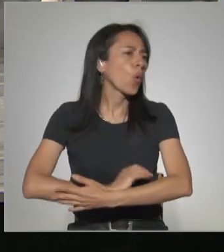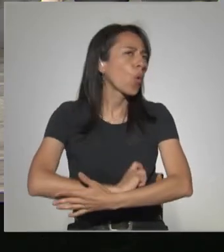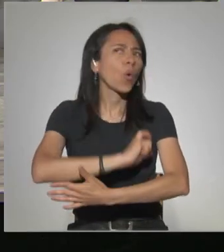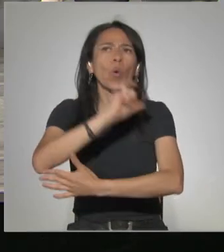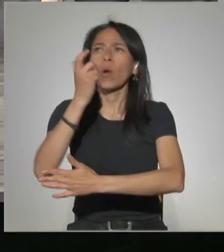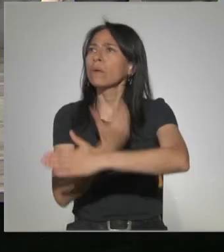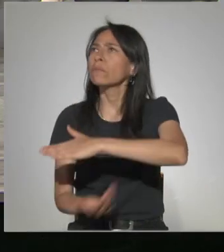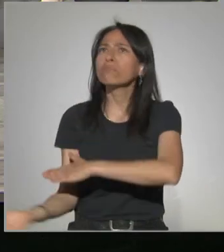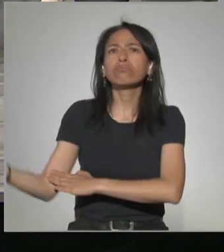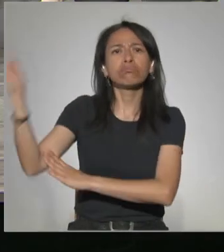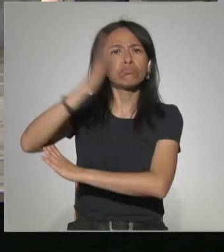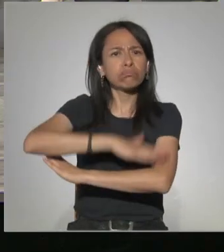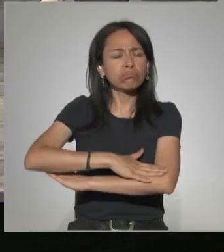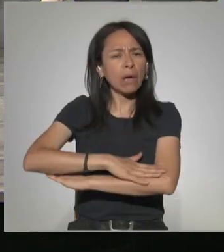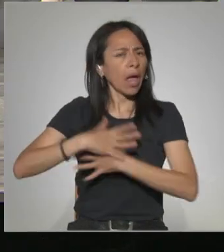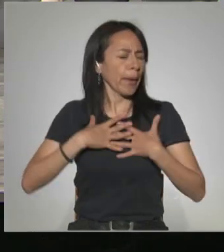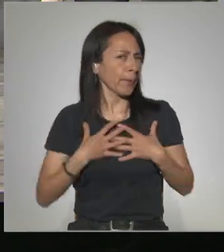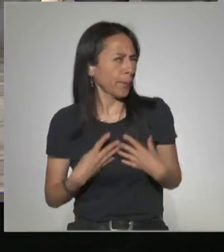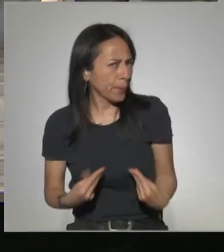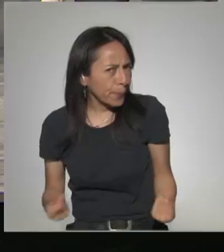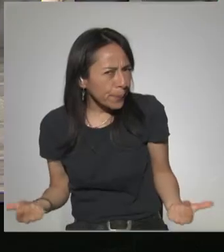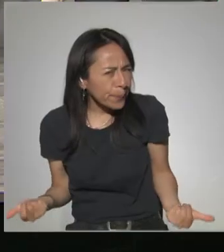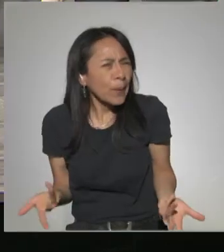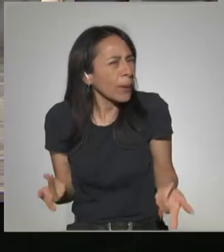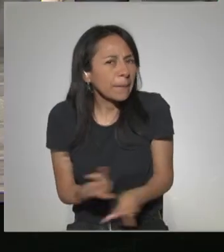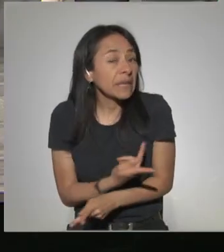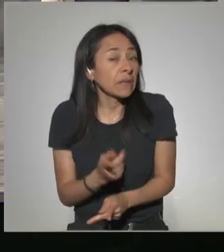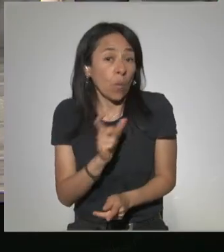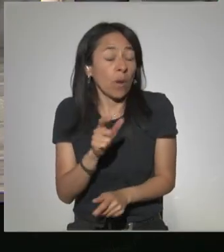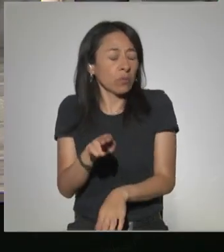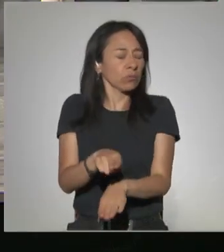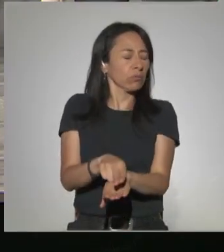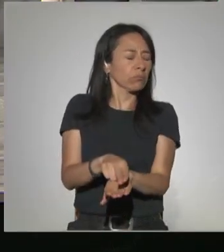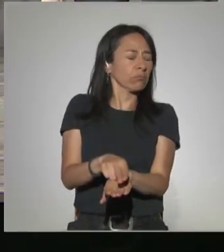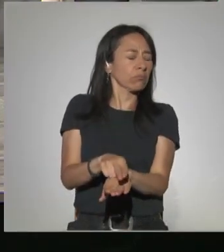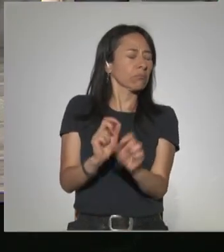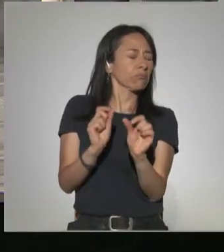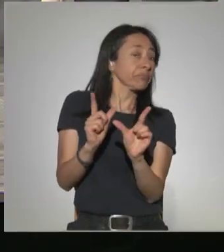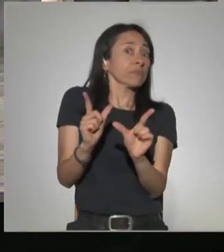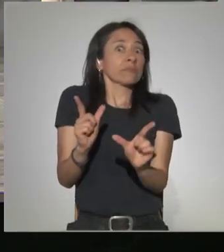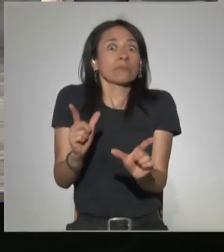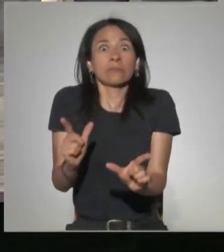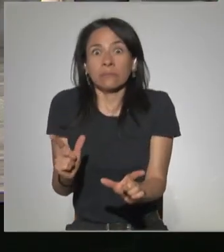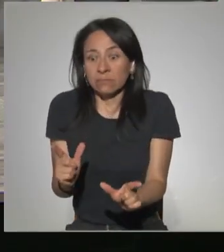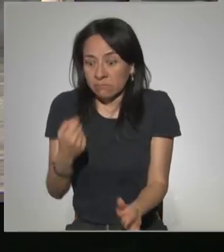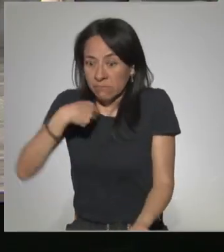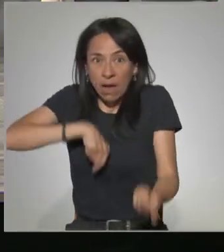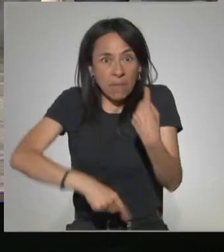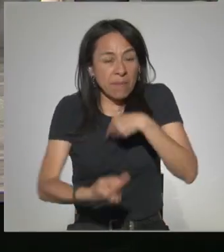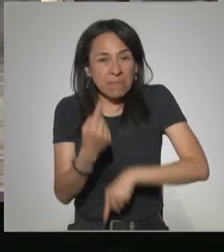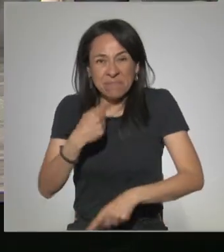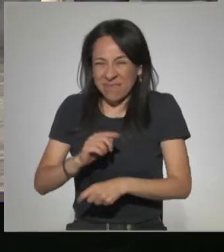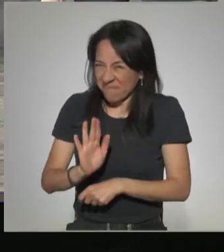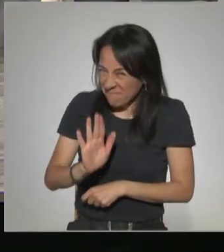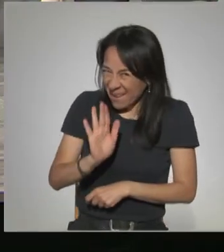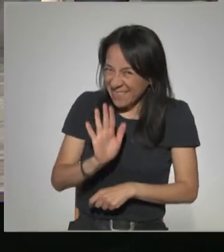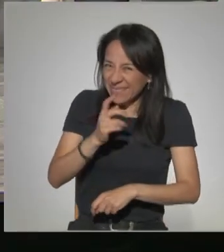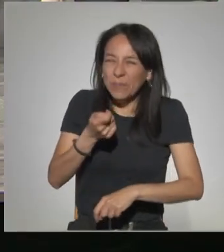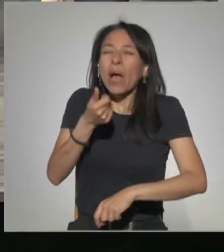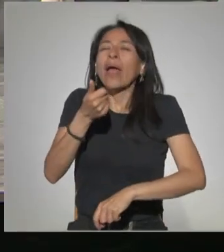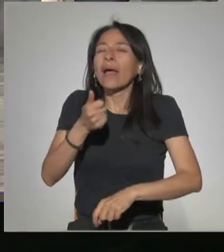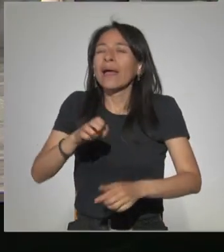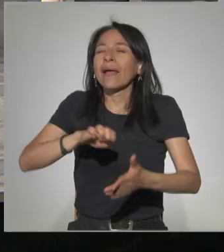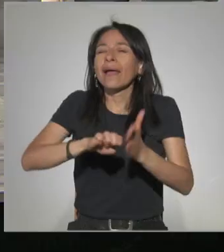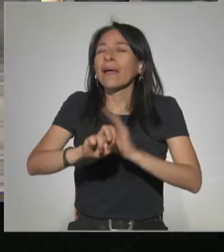va disminuyendo. O sea, debe ir disminuyendo. Hay como una inyección de cortisol. Llamémosle así. Ajá, y el metabolismo alcanza para el